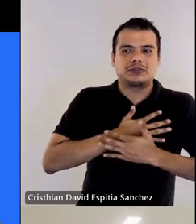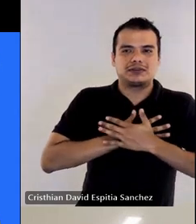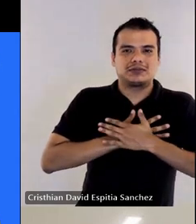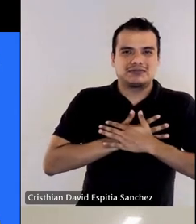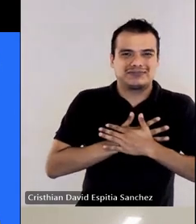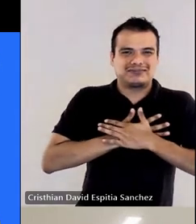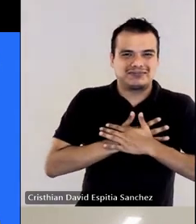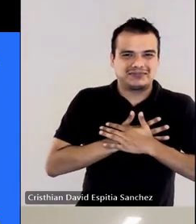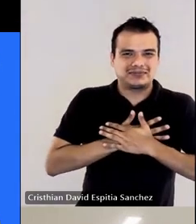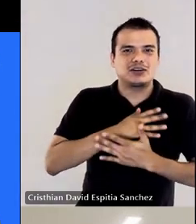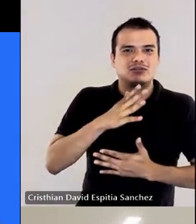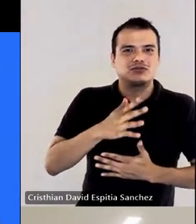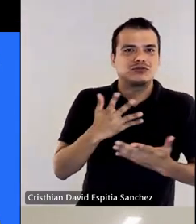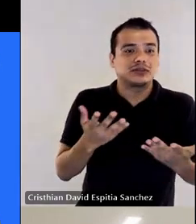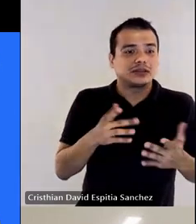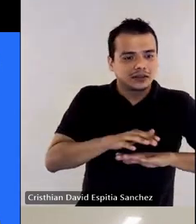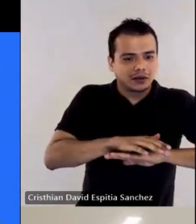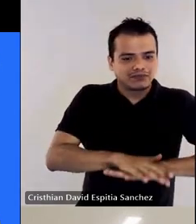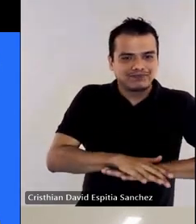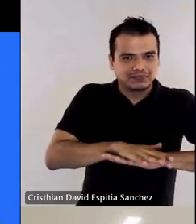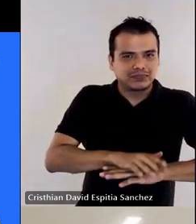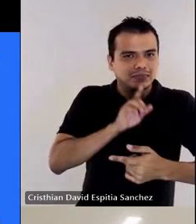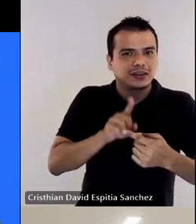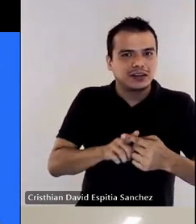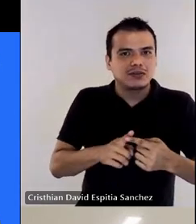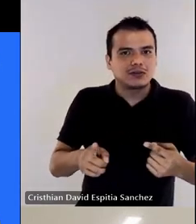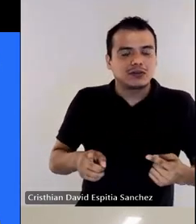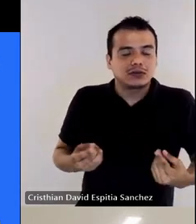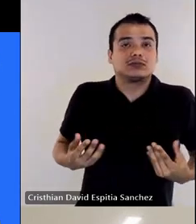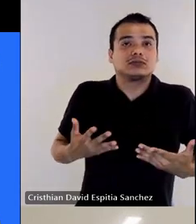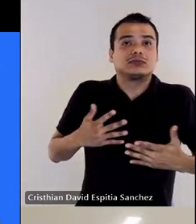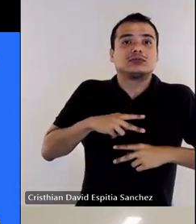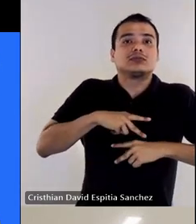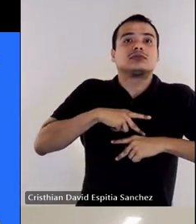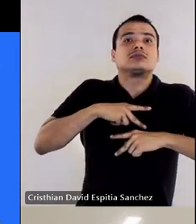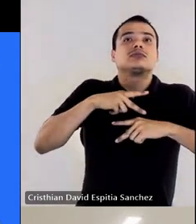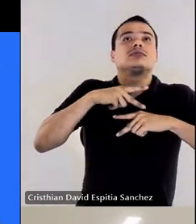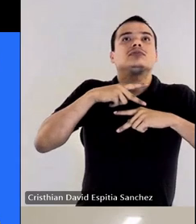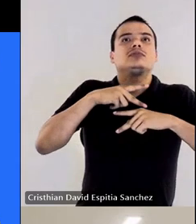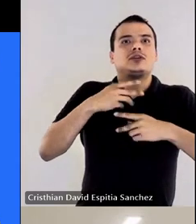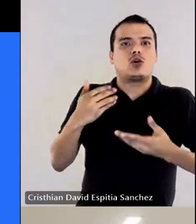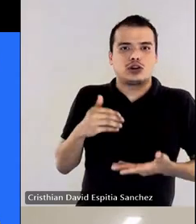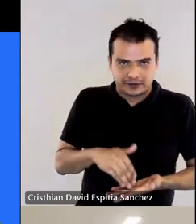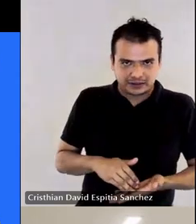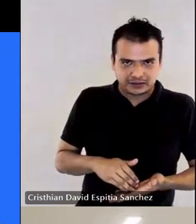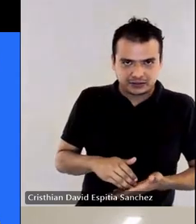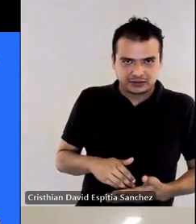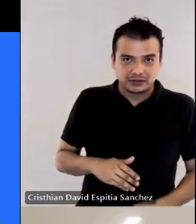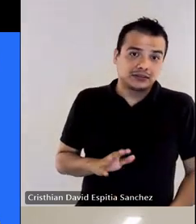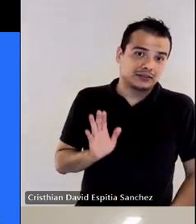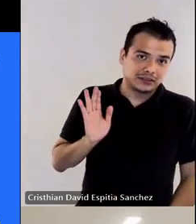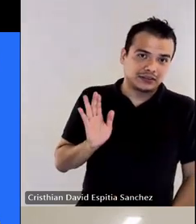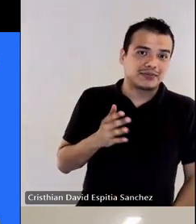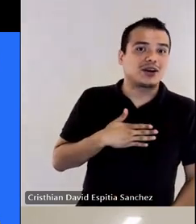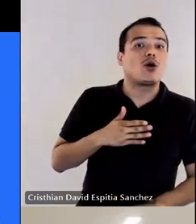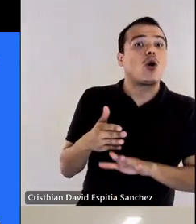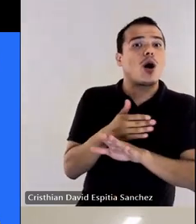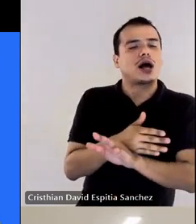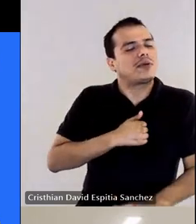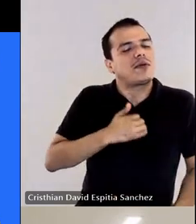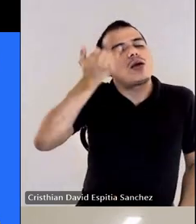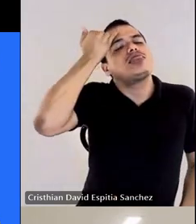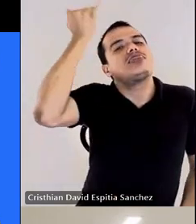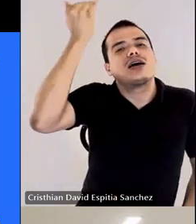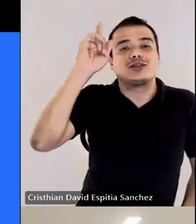reanimación. Entonces, ¿a quiénes sí se van a reanimar? Entonces, a pacientes que caen súbitamente, que no responden, no respiran,